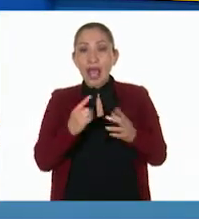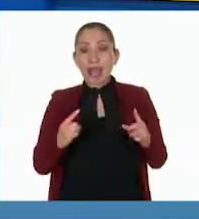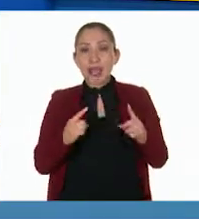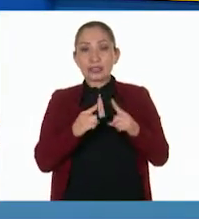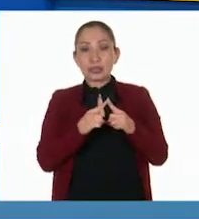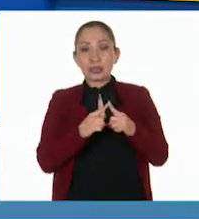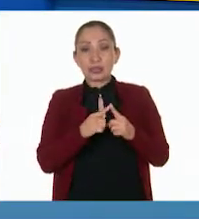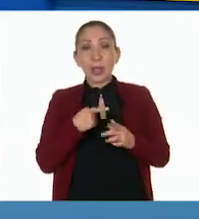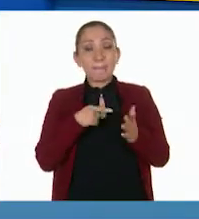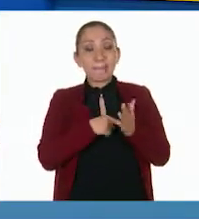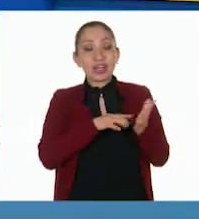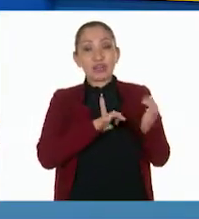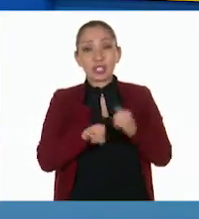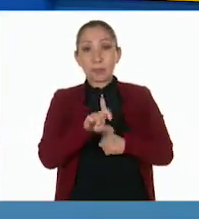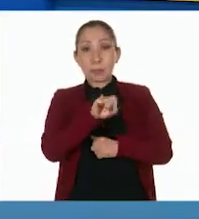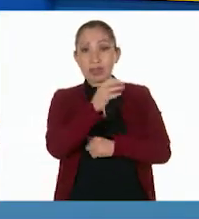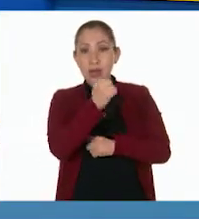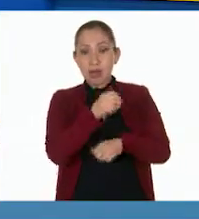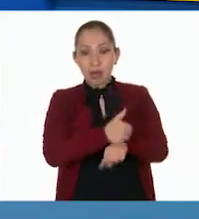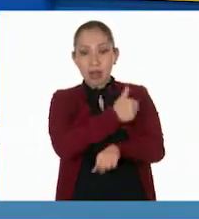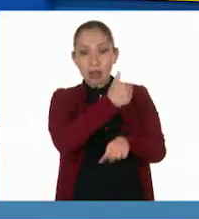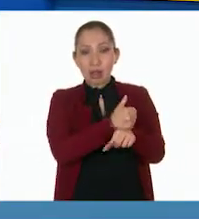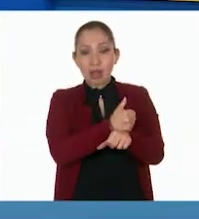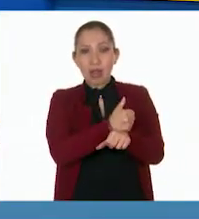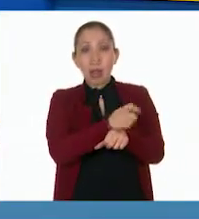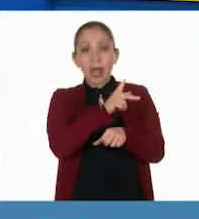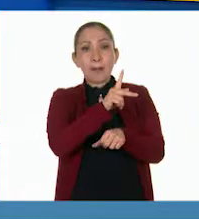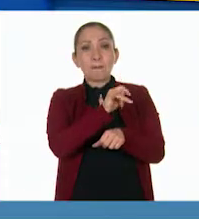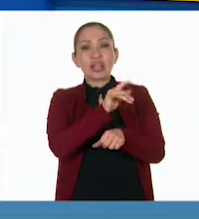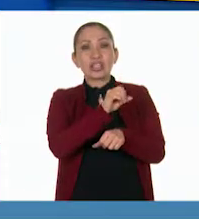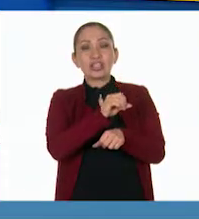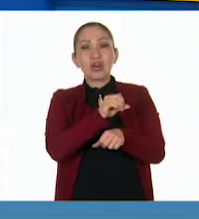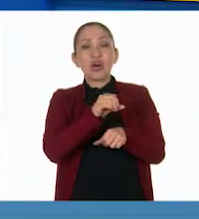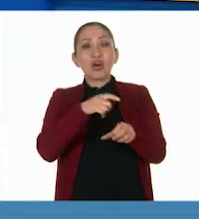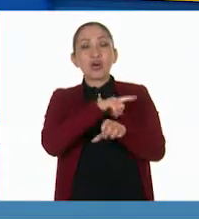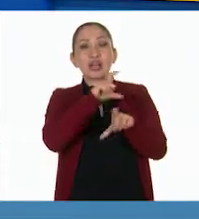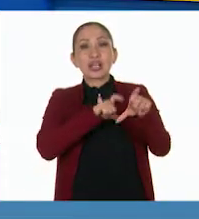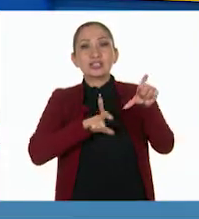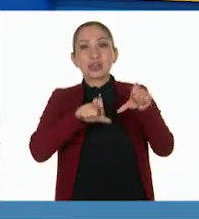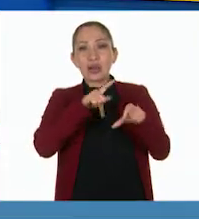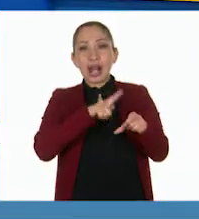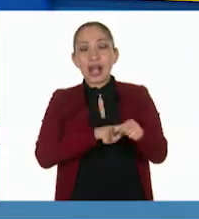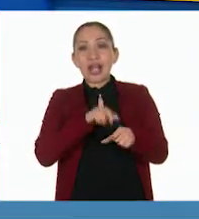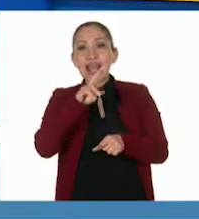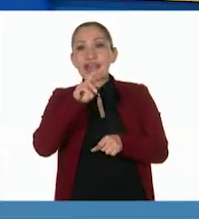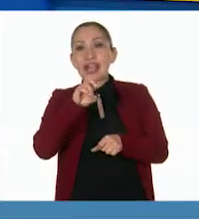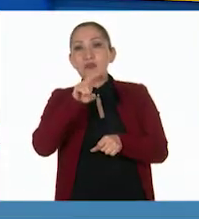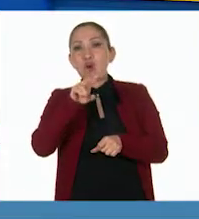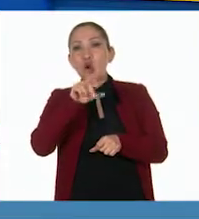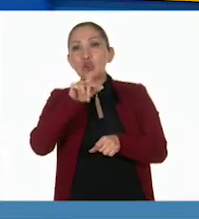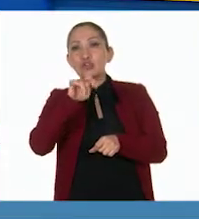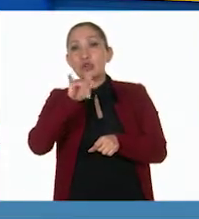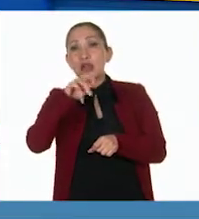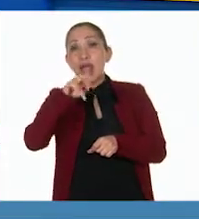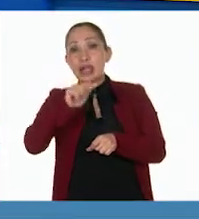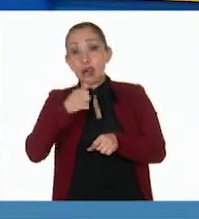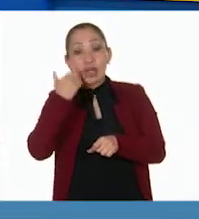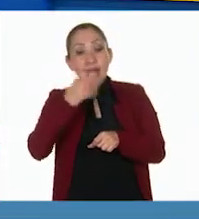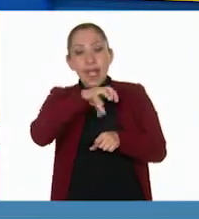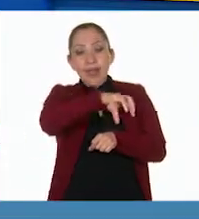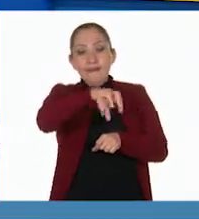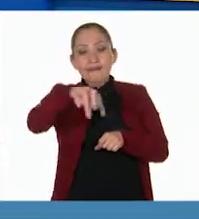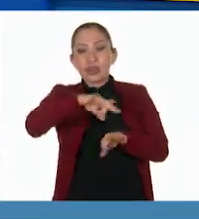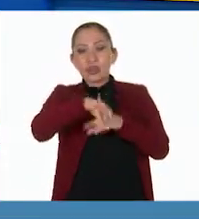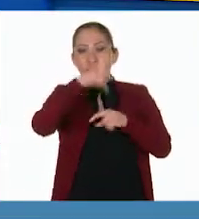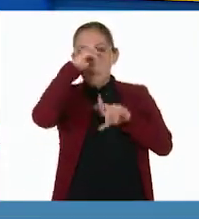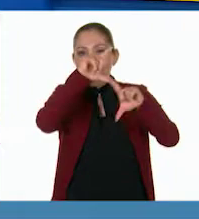En 1929 se fundó el Partido Nacional Revolucionario, con el que se pretendió tener presencia en todo el